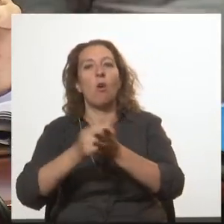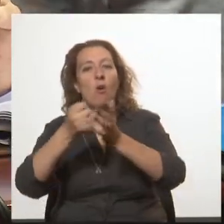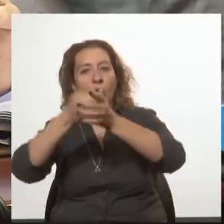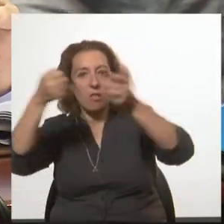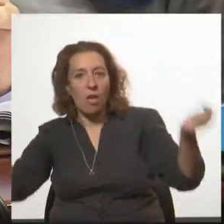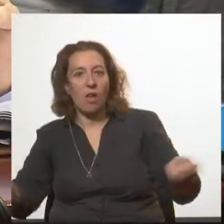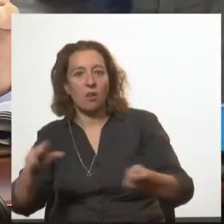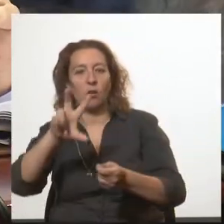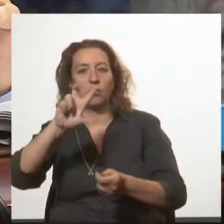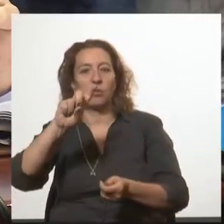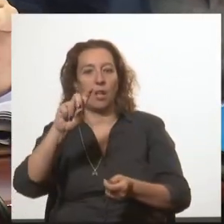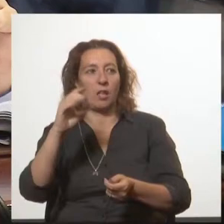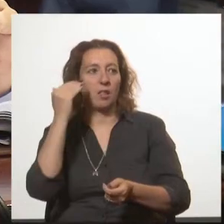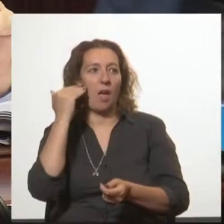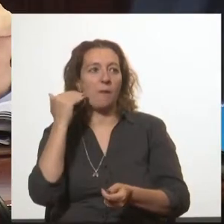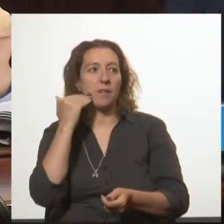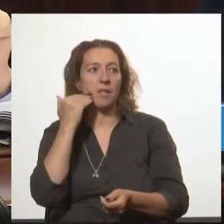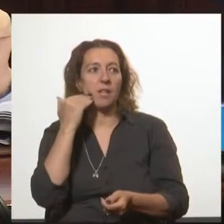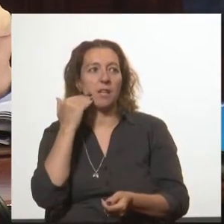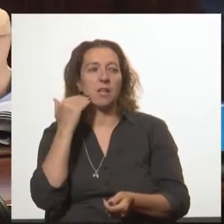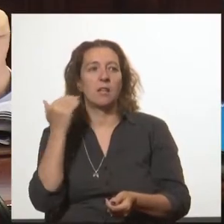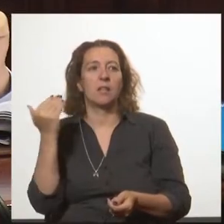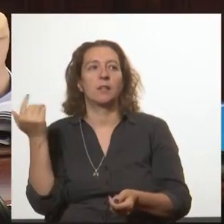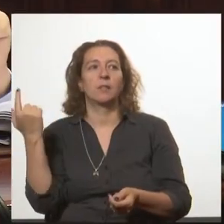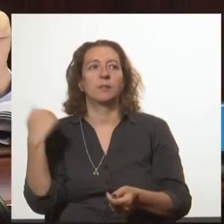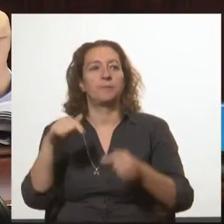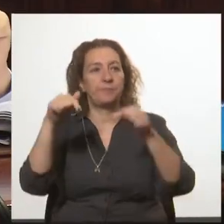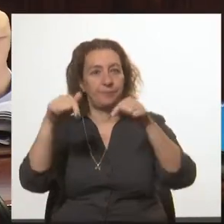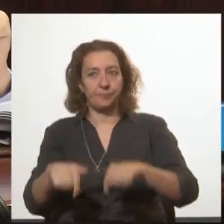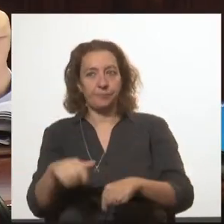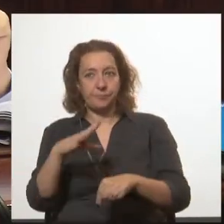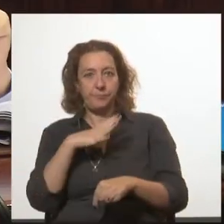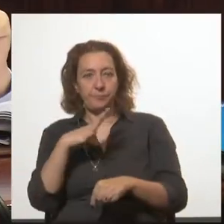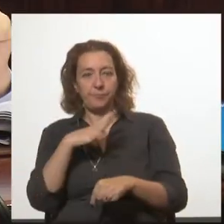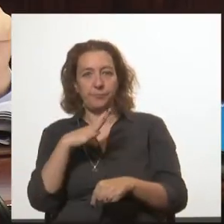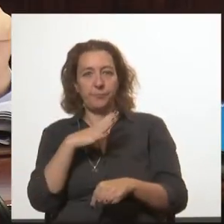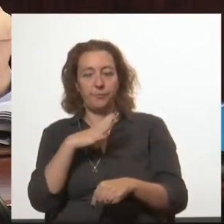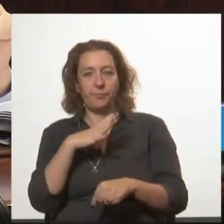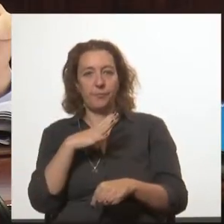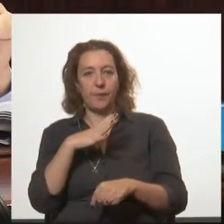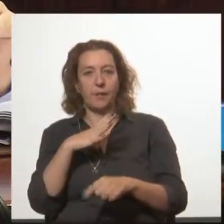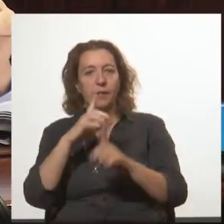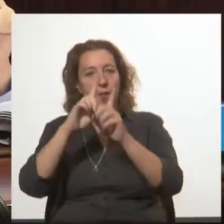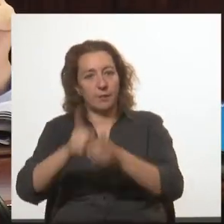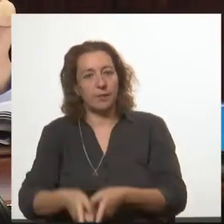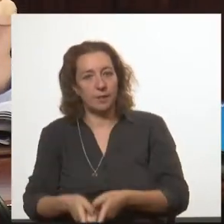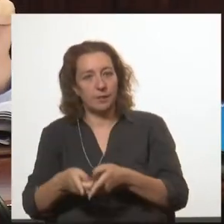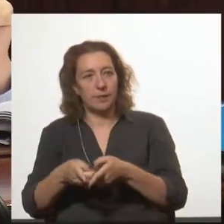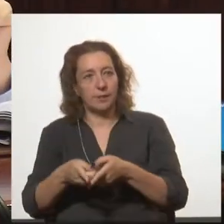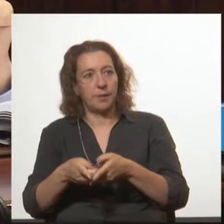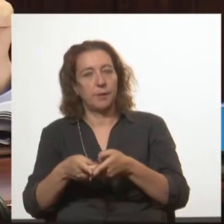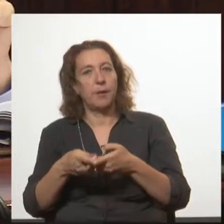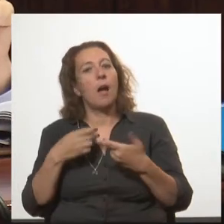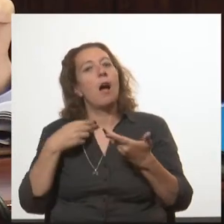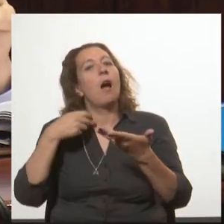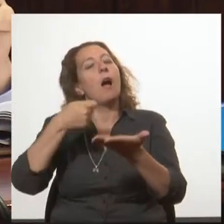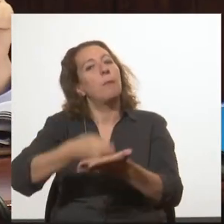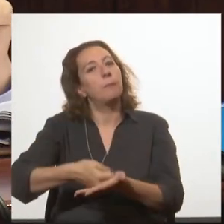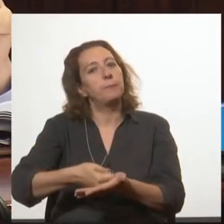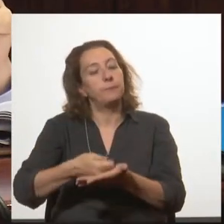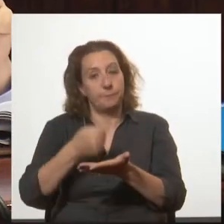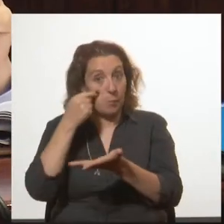el 30 de abril y por aquí tengo que también aportó dice la